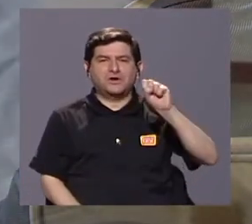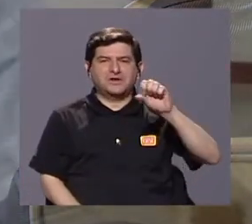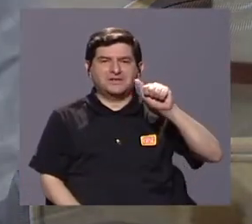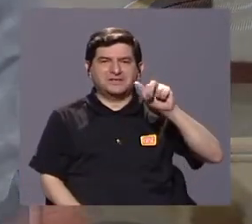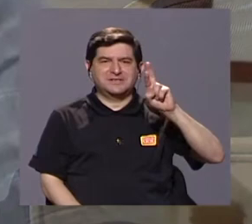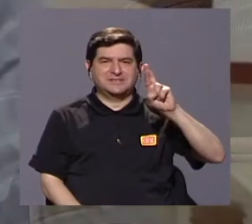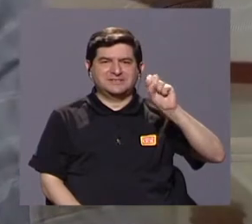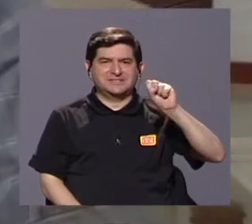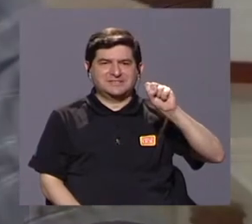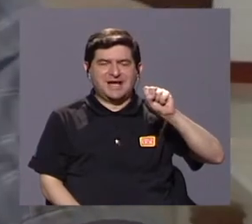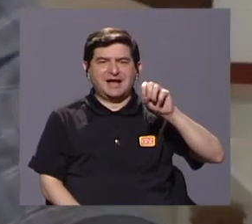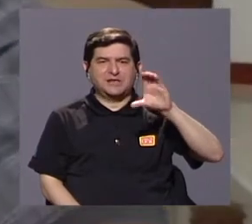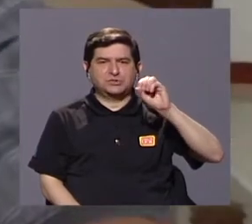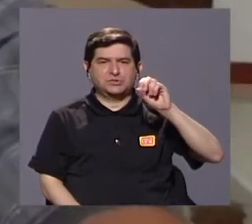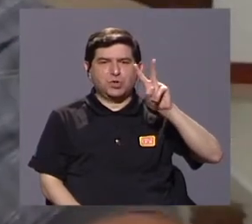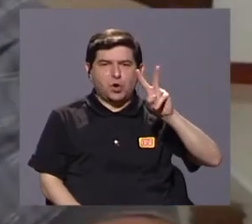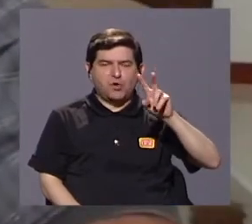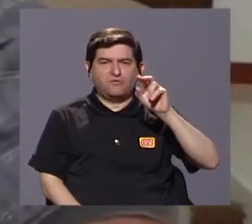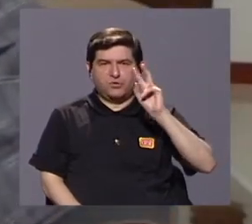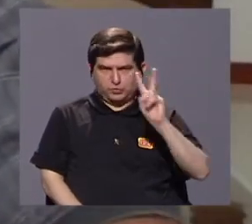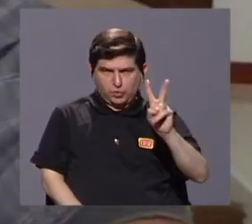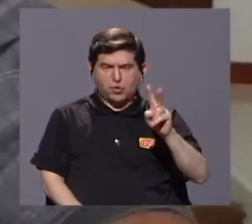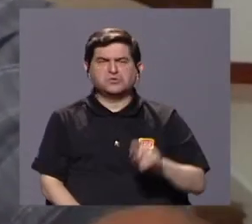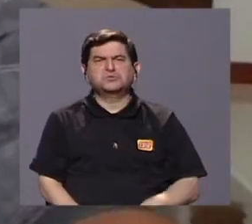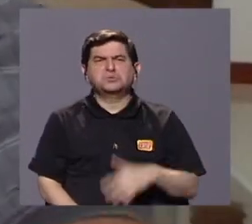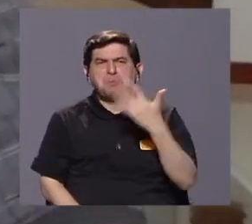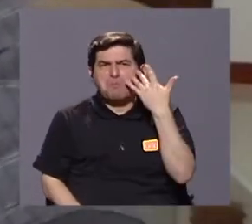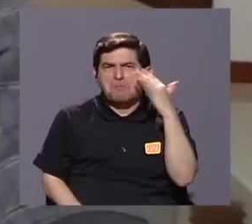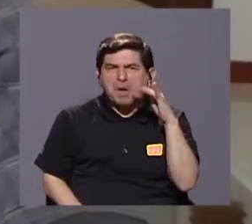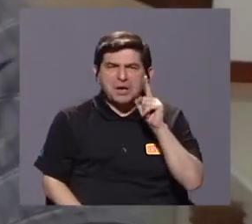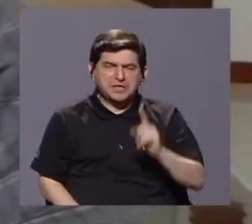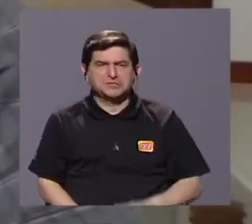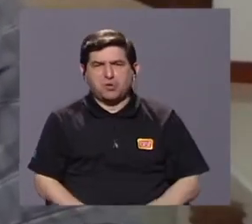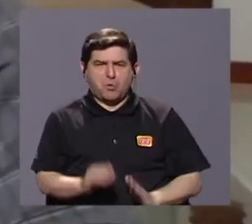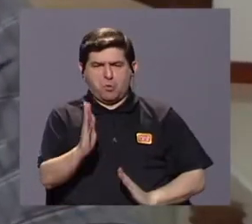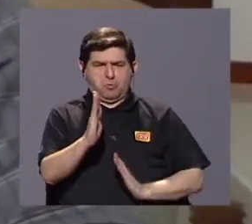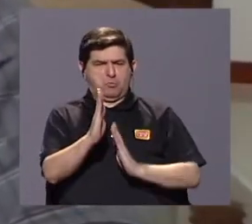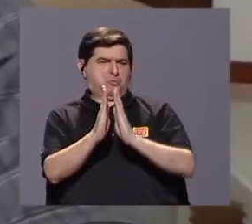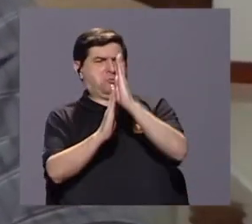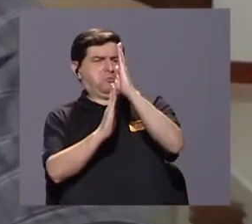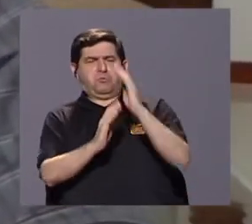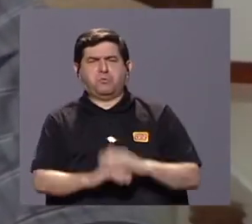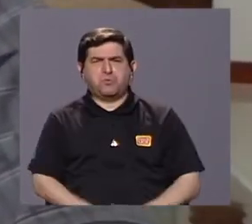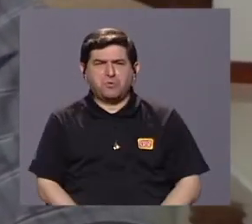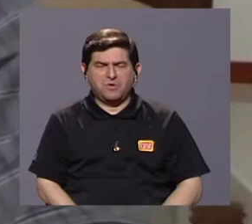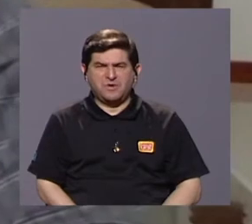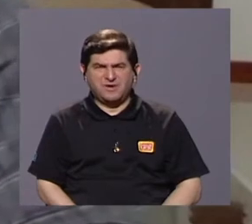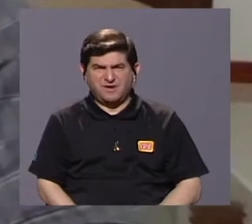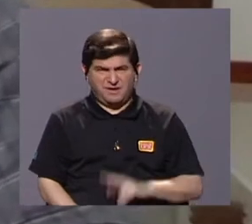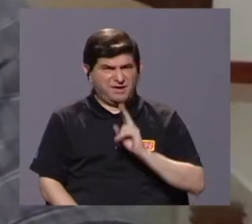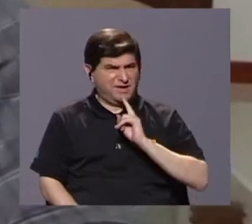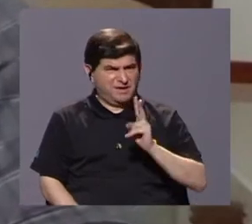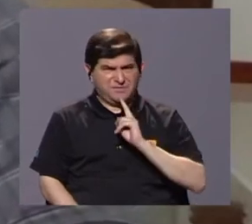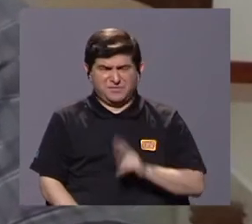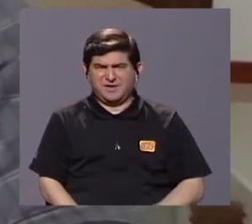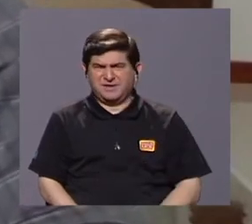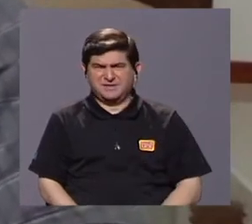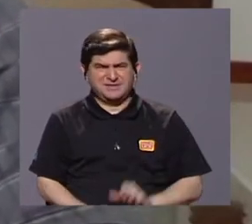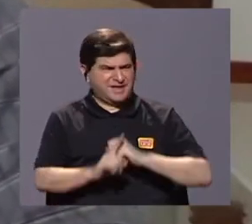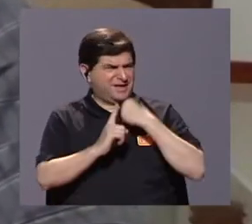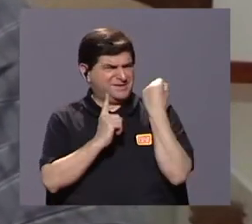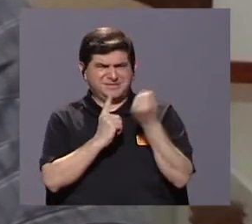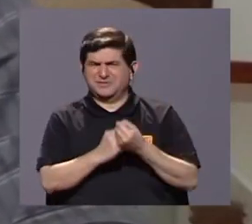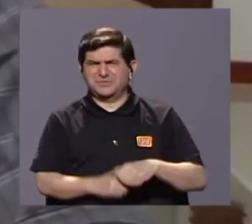suena como un libro, y el SARS-CoV-2 suena como una nave espacial. Y la verdad es que estamos muy lejos de